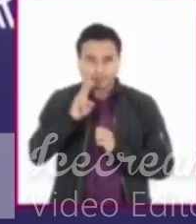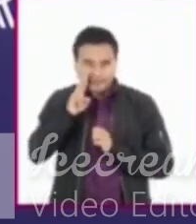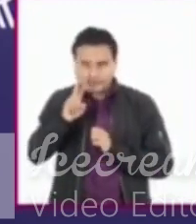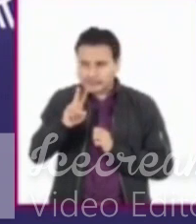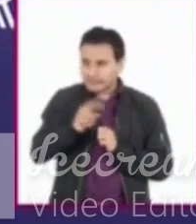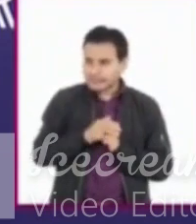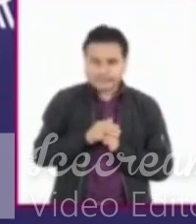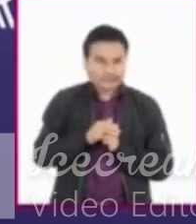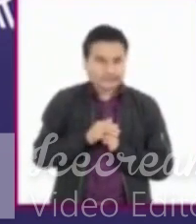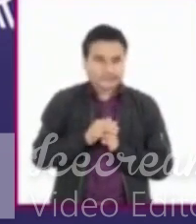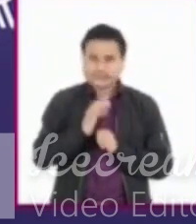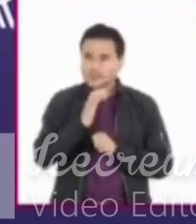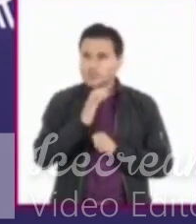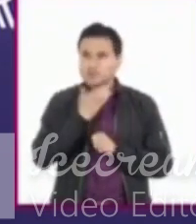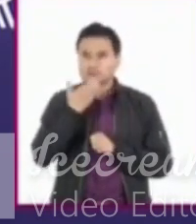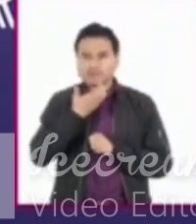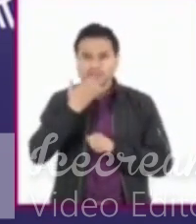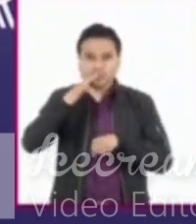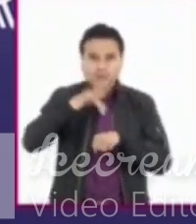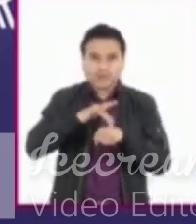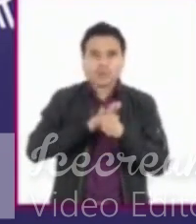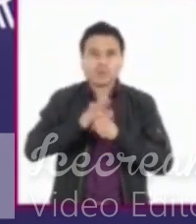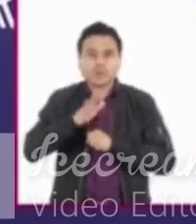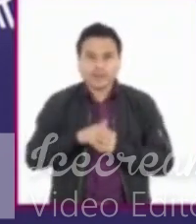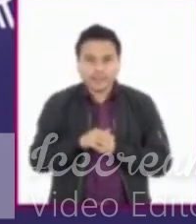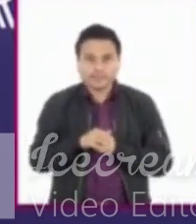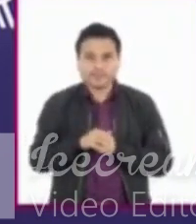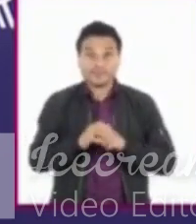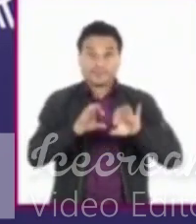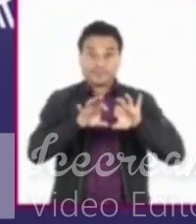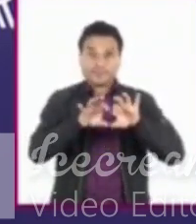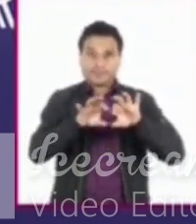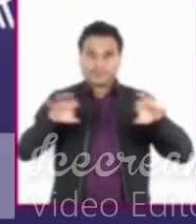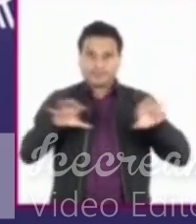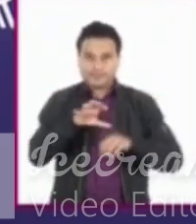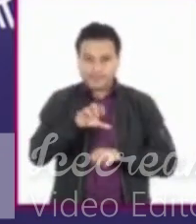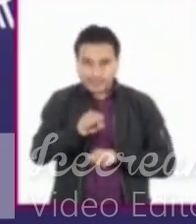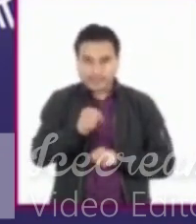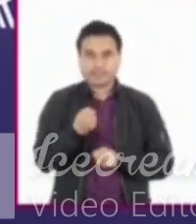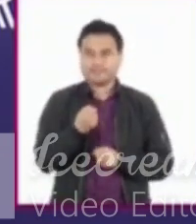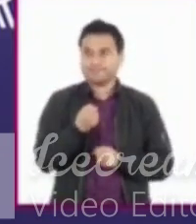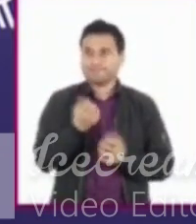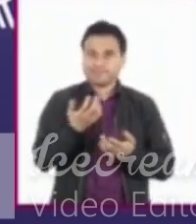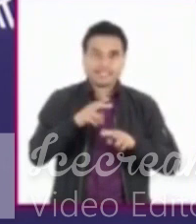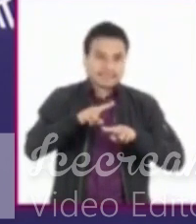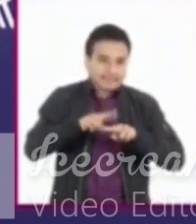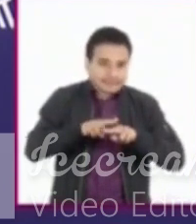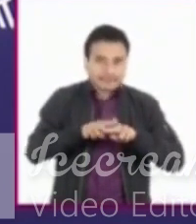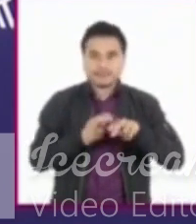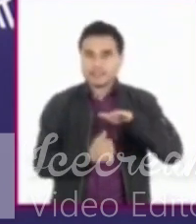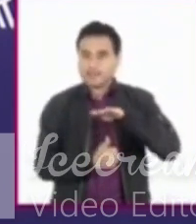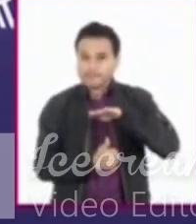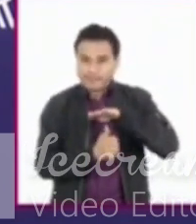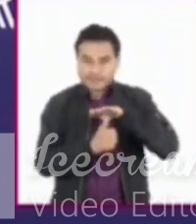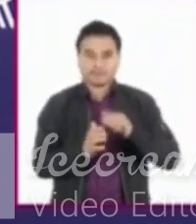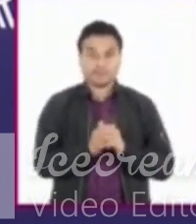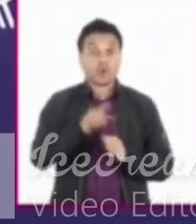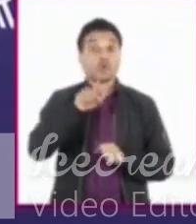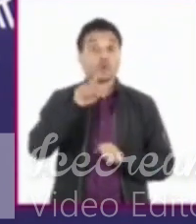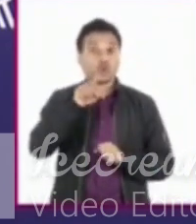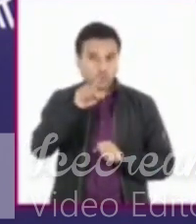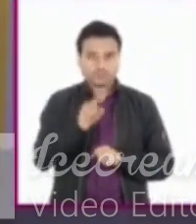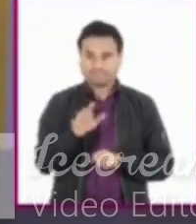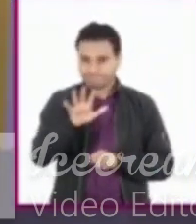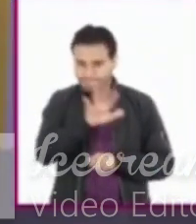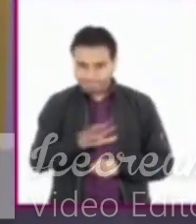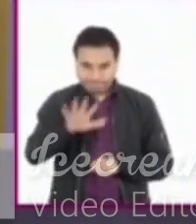contacto frecuente, como perillas, barandales, sillas y mesas, para que realicen un aseo de manera